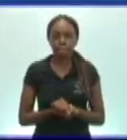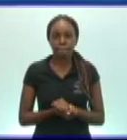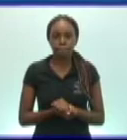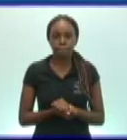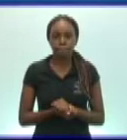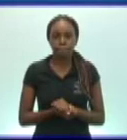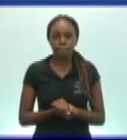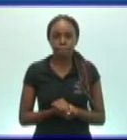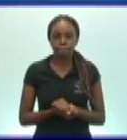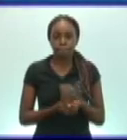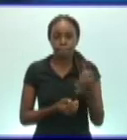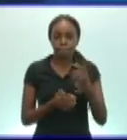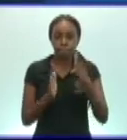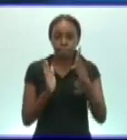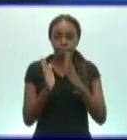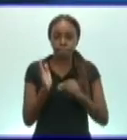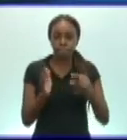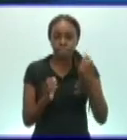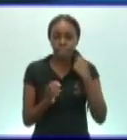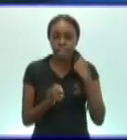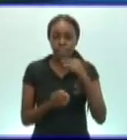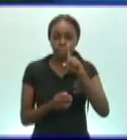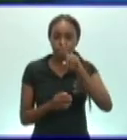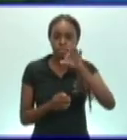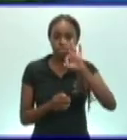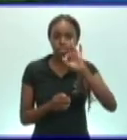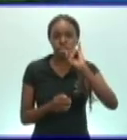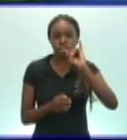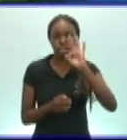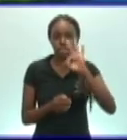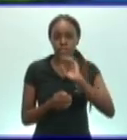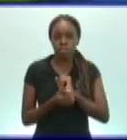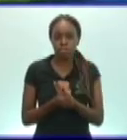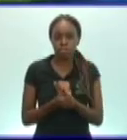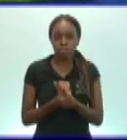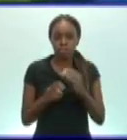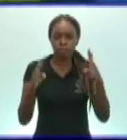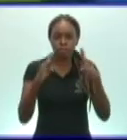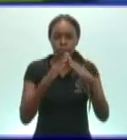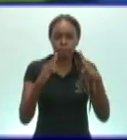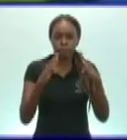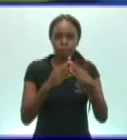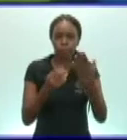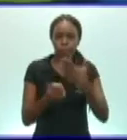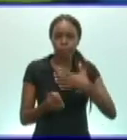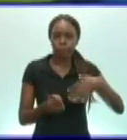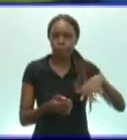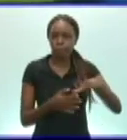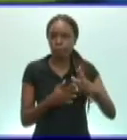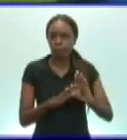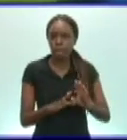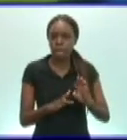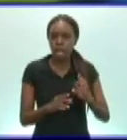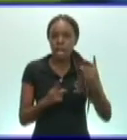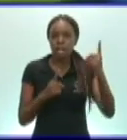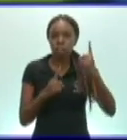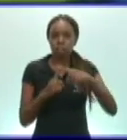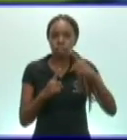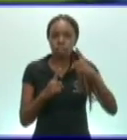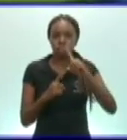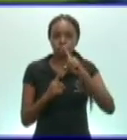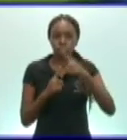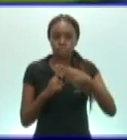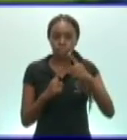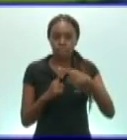En los primeros meses de 1868, en la hacienda San Miguel de Rompe, en Las Tunas, tiene lugar